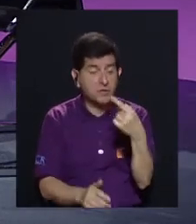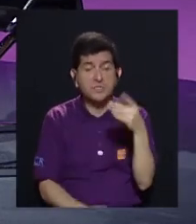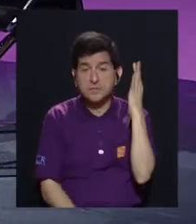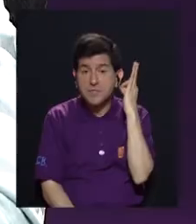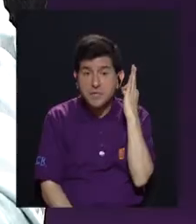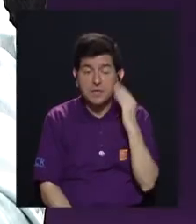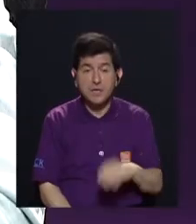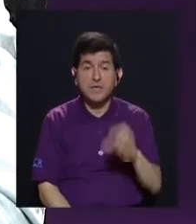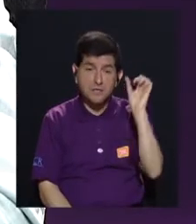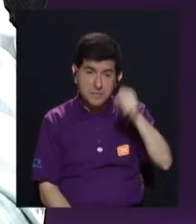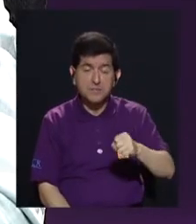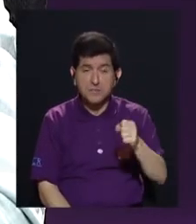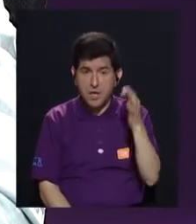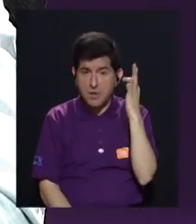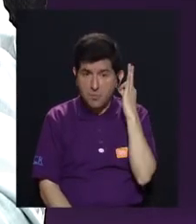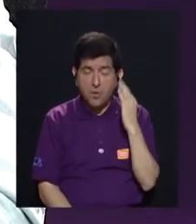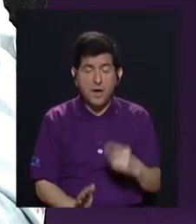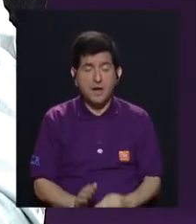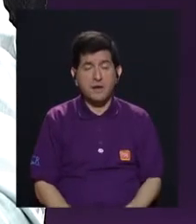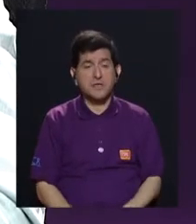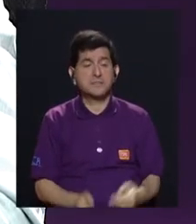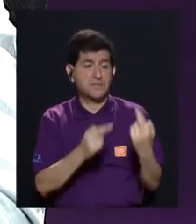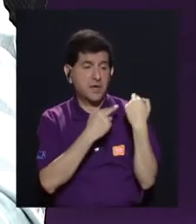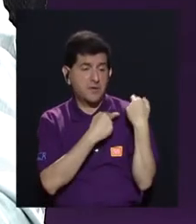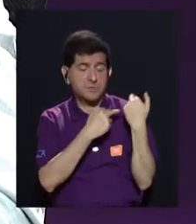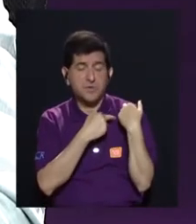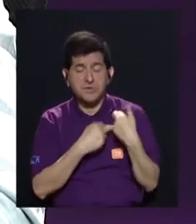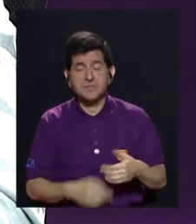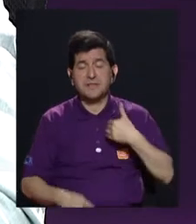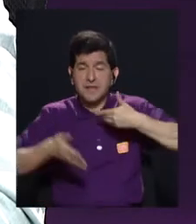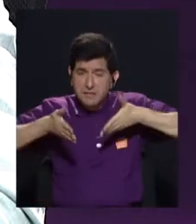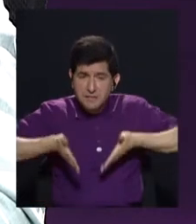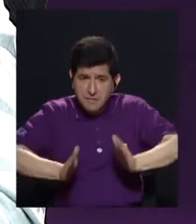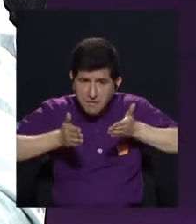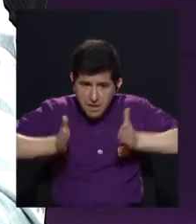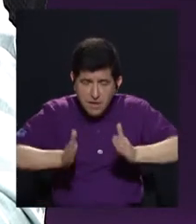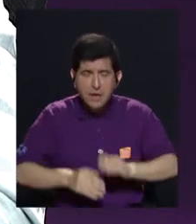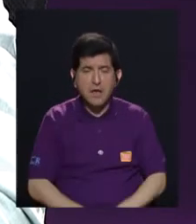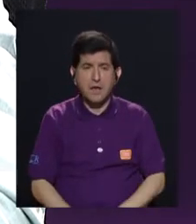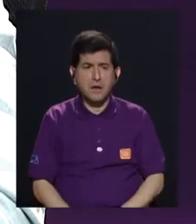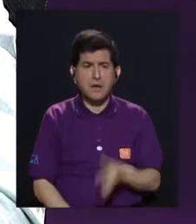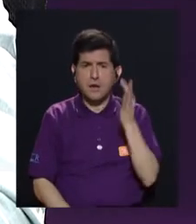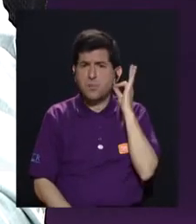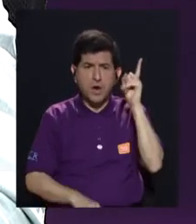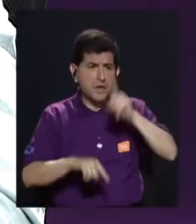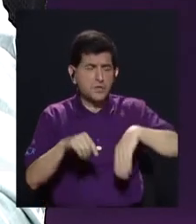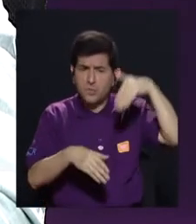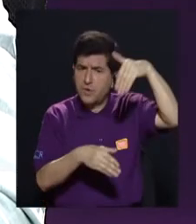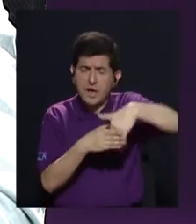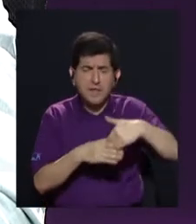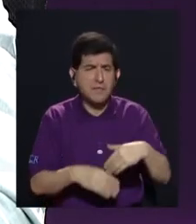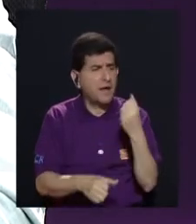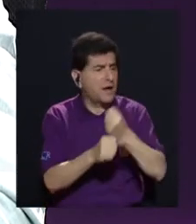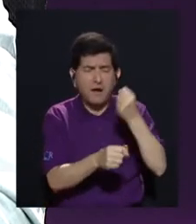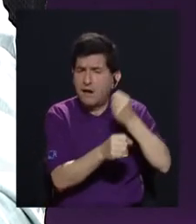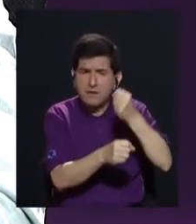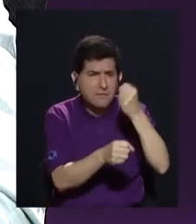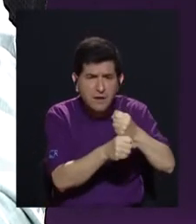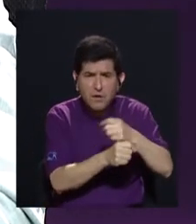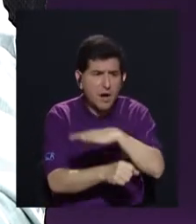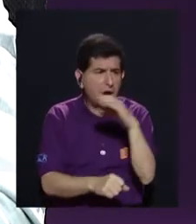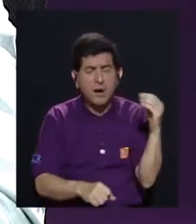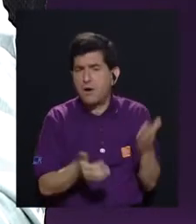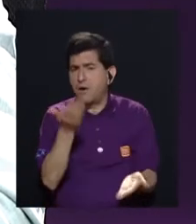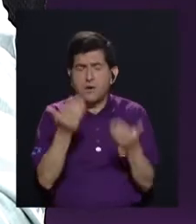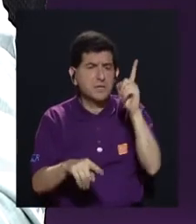mujeres porque somos las mujeres las representa las responsables de la reproducción y muchas mujeres no pueden insertarse a los mercados de trabajo o sin